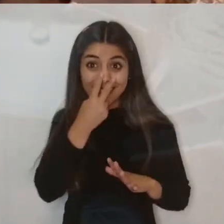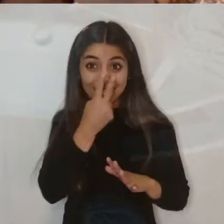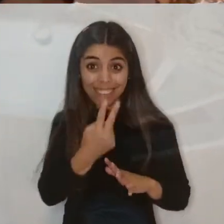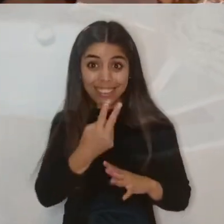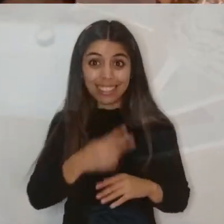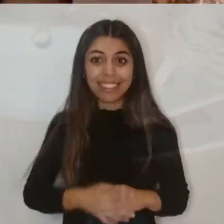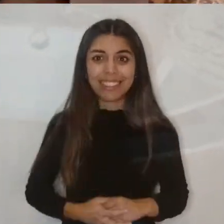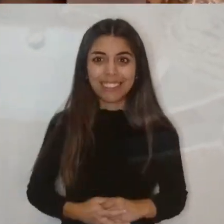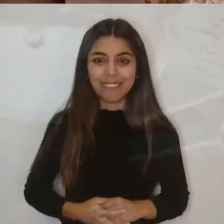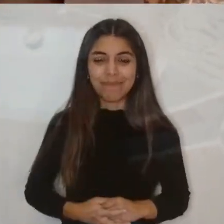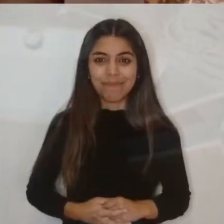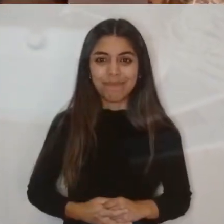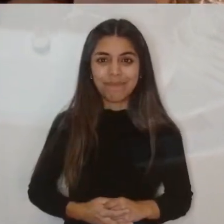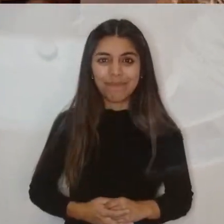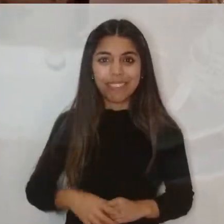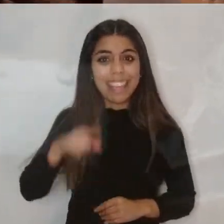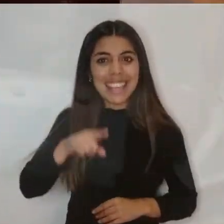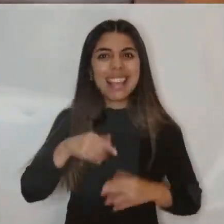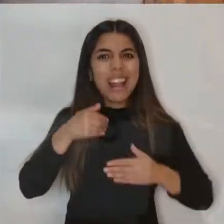listos. Aquí queda un poquito más con más